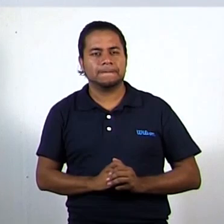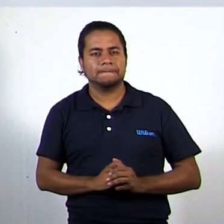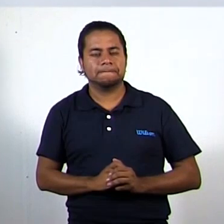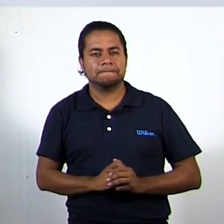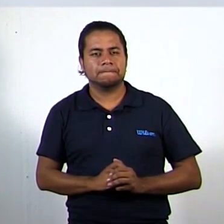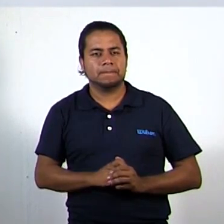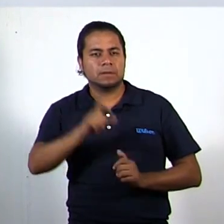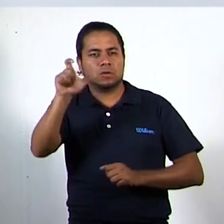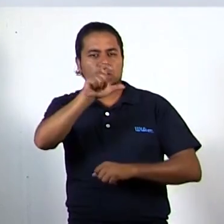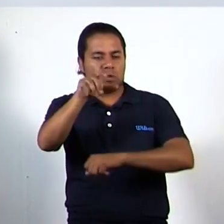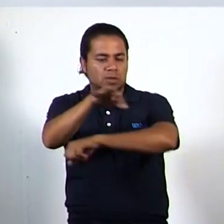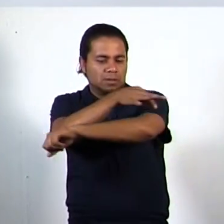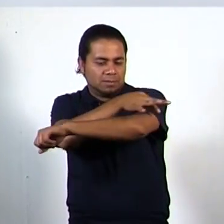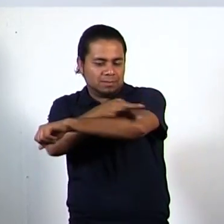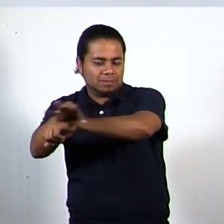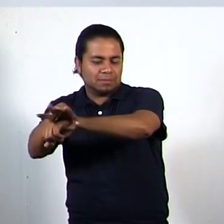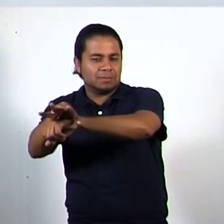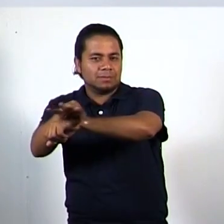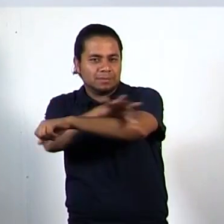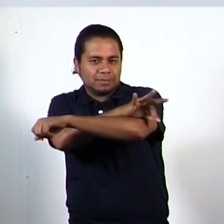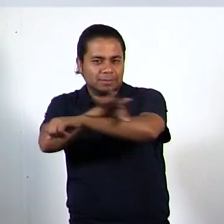en una regla, por ejemplo.